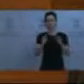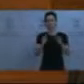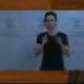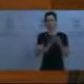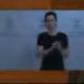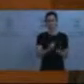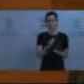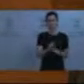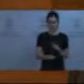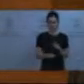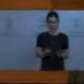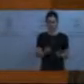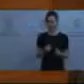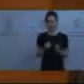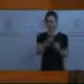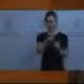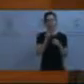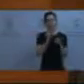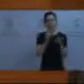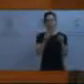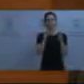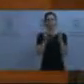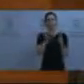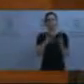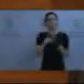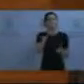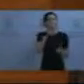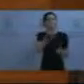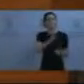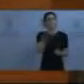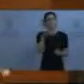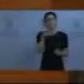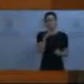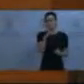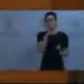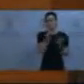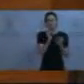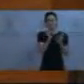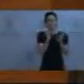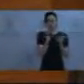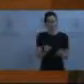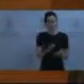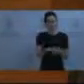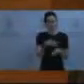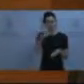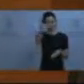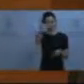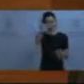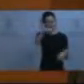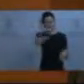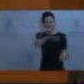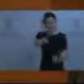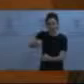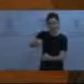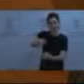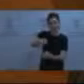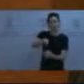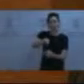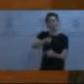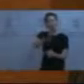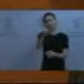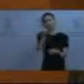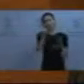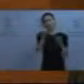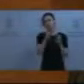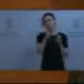su propia línea. Bueno, no es de extrañar, a mí eso me parece más una forma de distraer la atención que otra cuestión. Y no entiendo por